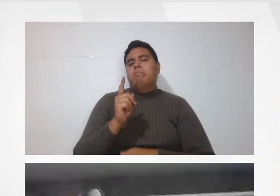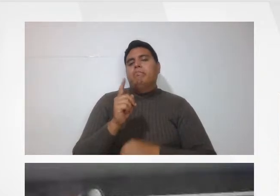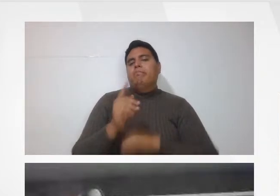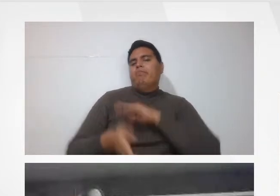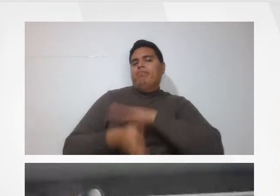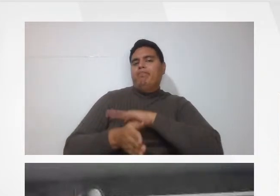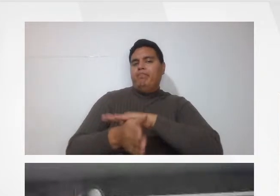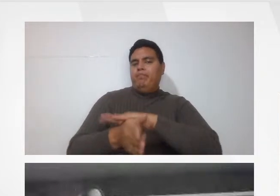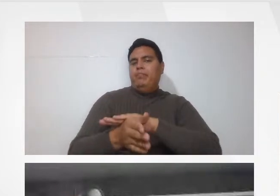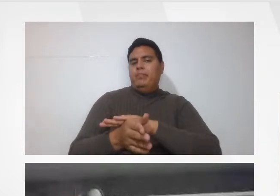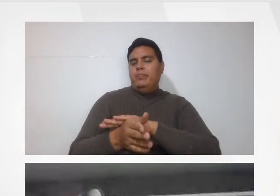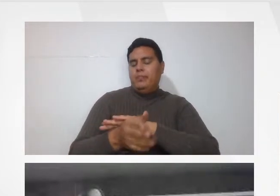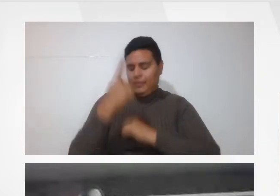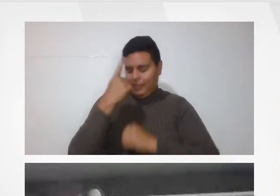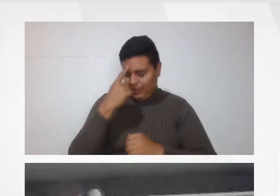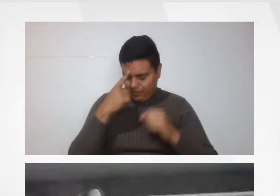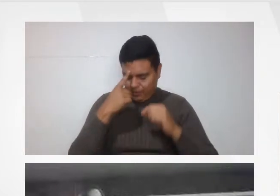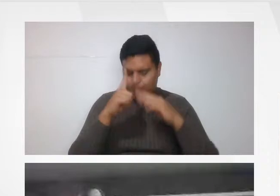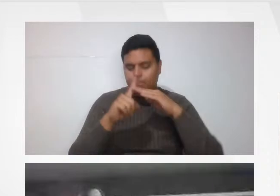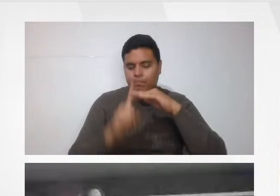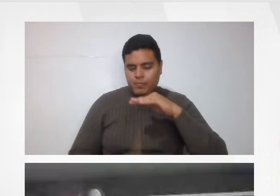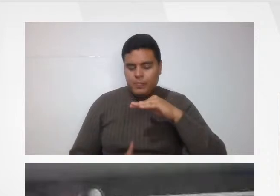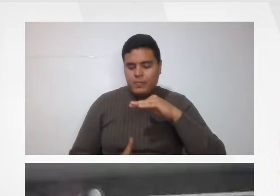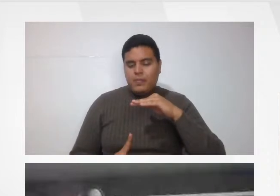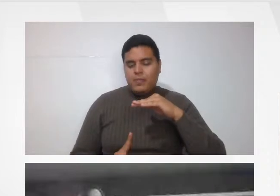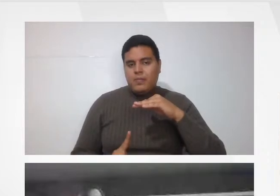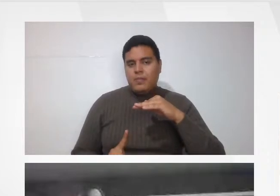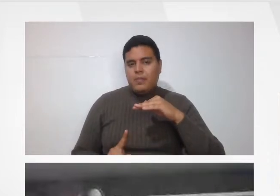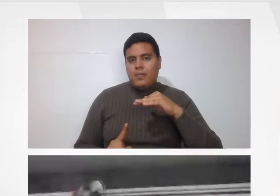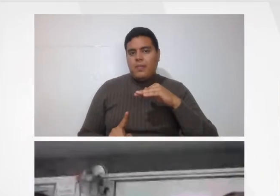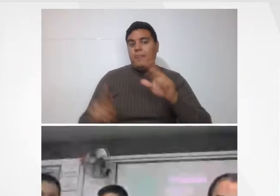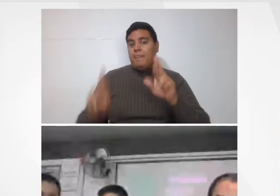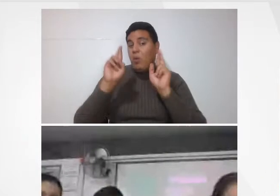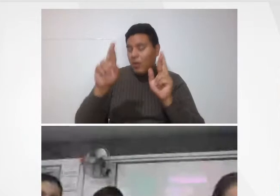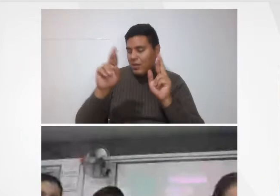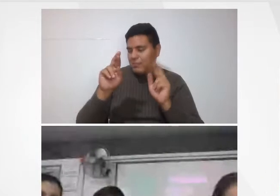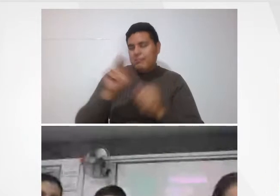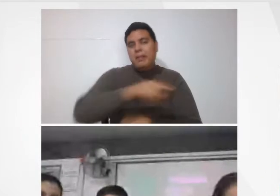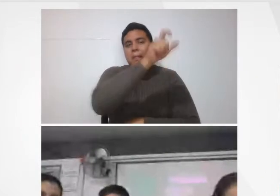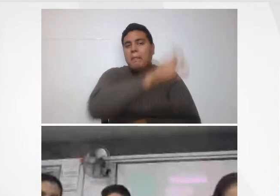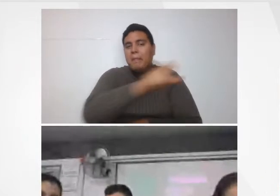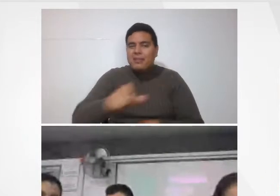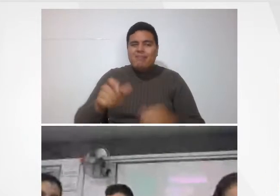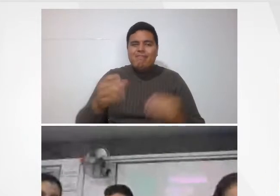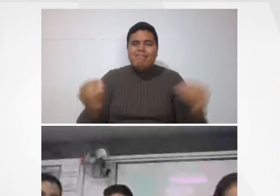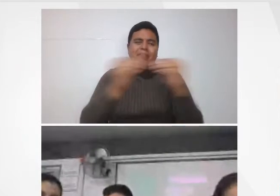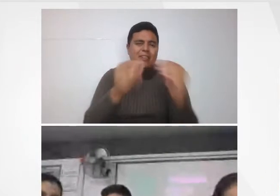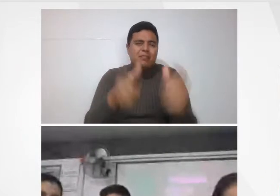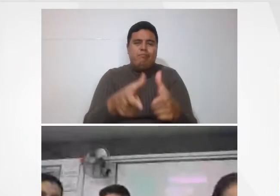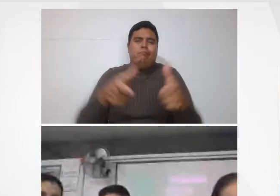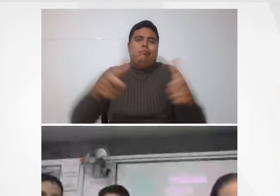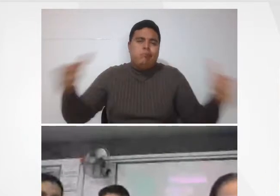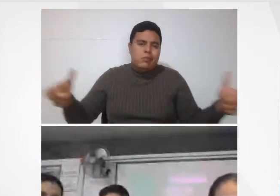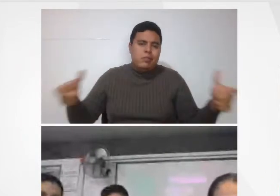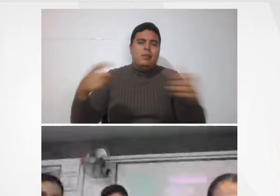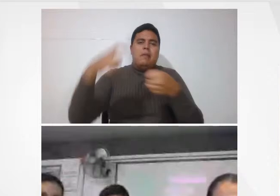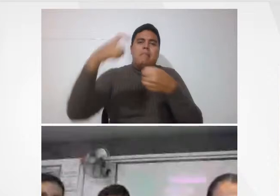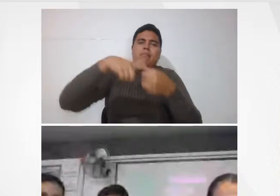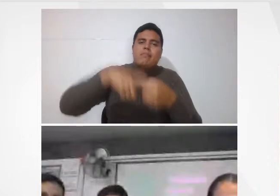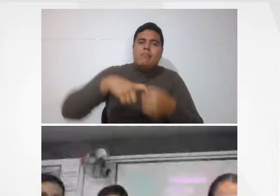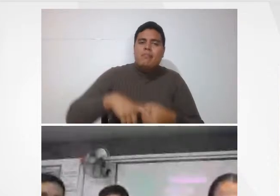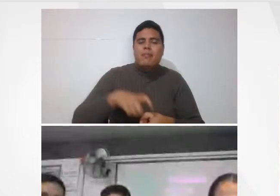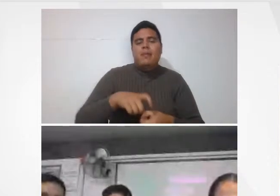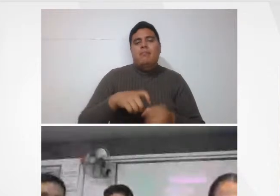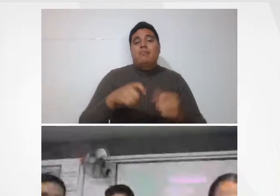¿cómo se dirá? Que sigan incluyendo más personas y que todas las personas con discapacidades o no,